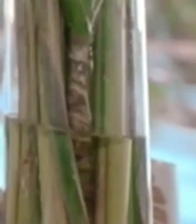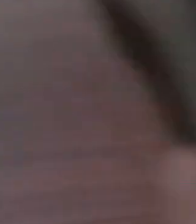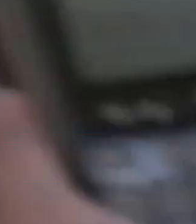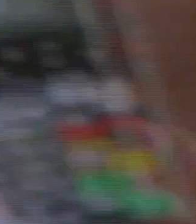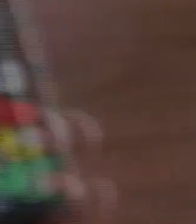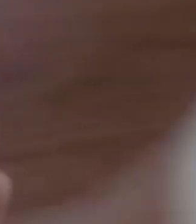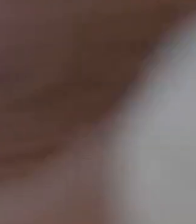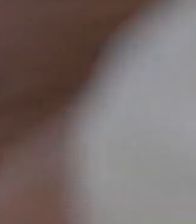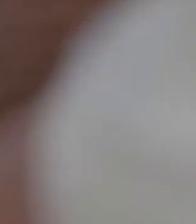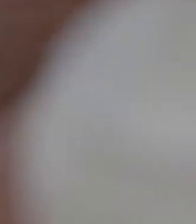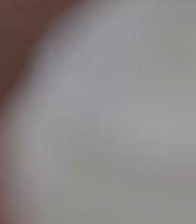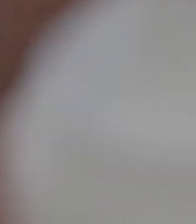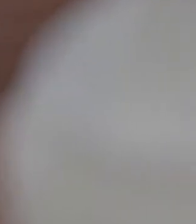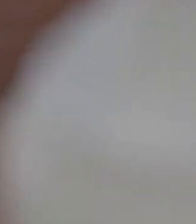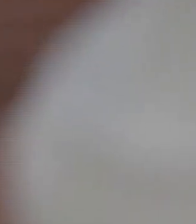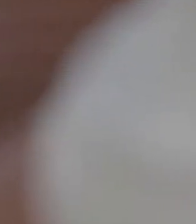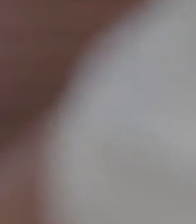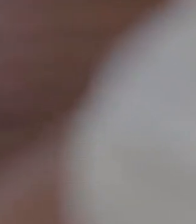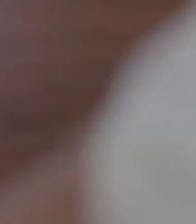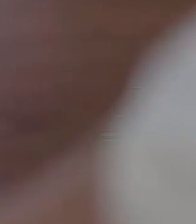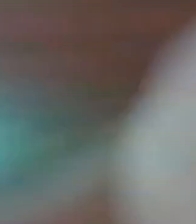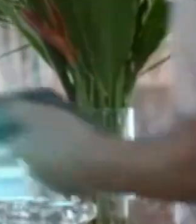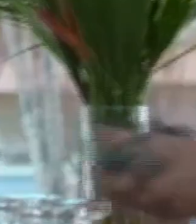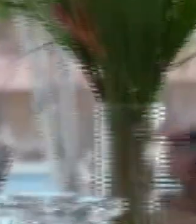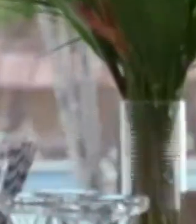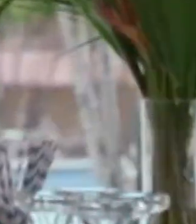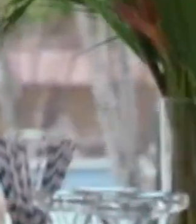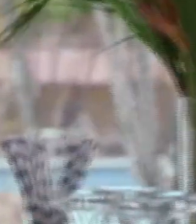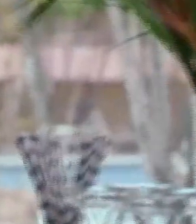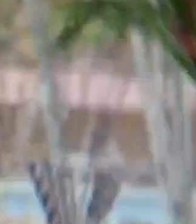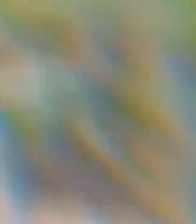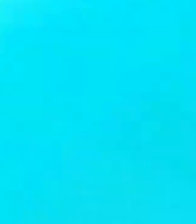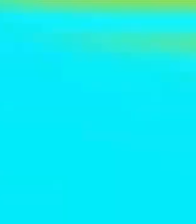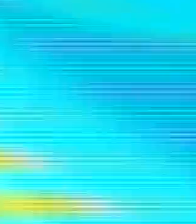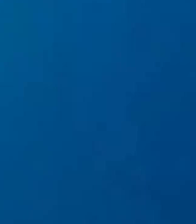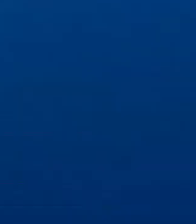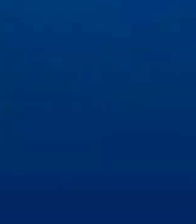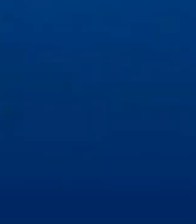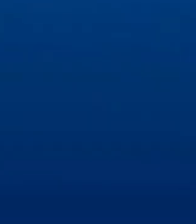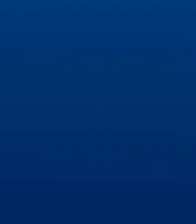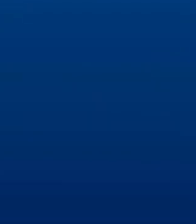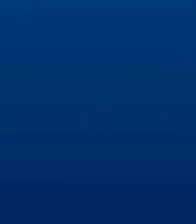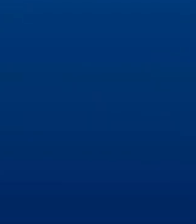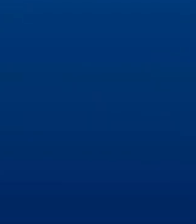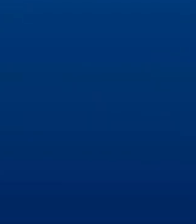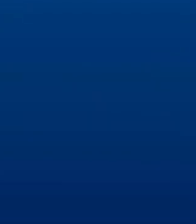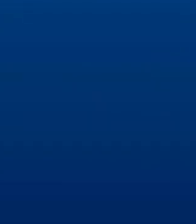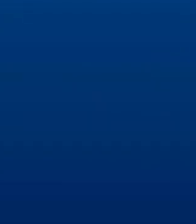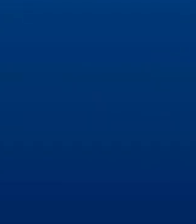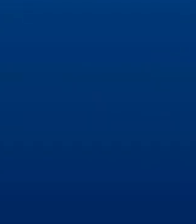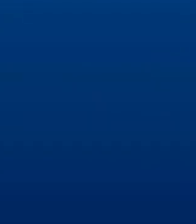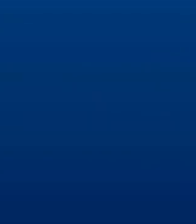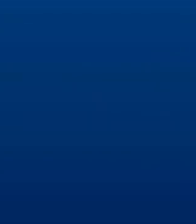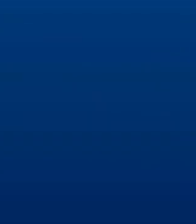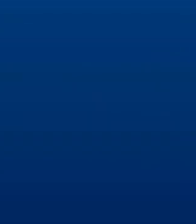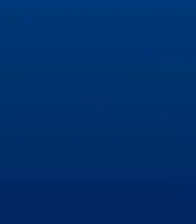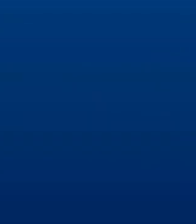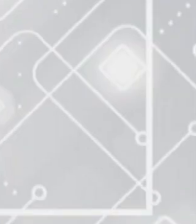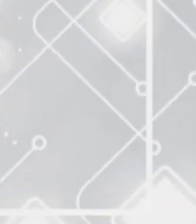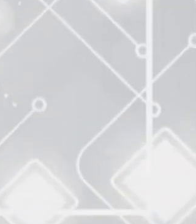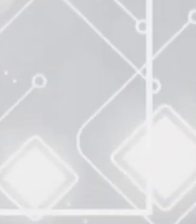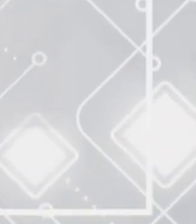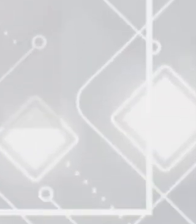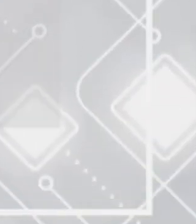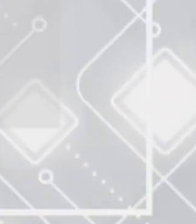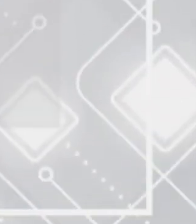Mastercard, acercas el teléfono al datáfono y listo. ¡Actívalo ya! Somos el Banco de Costa Rica.